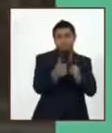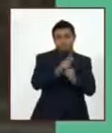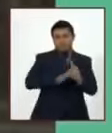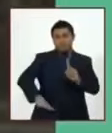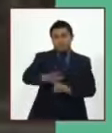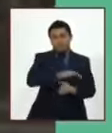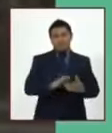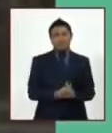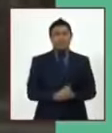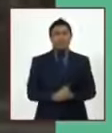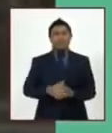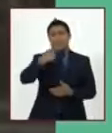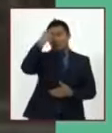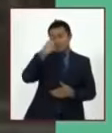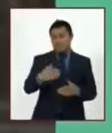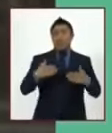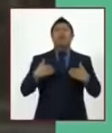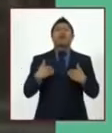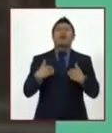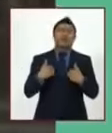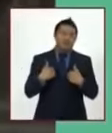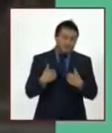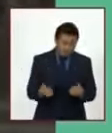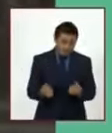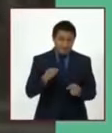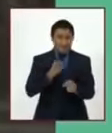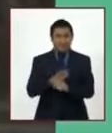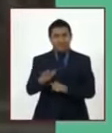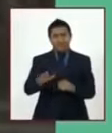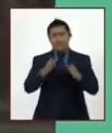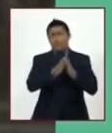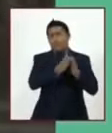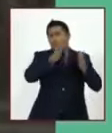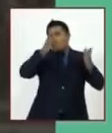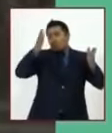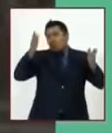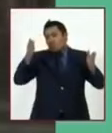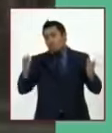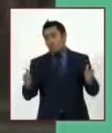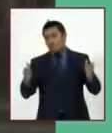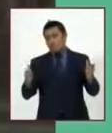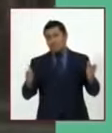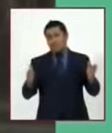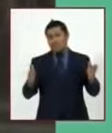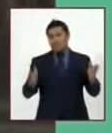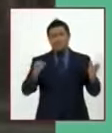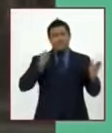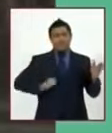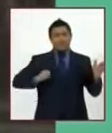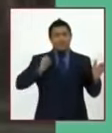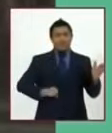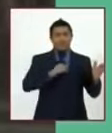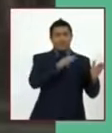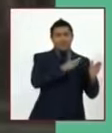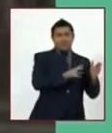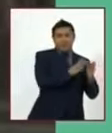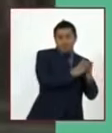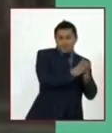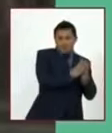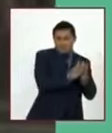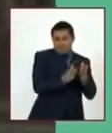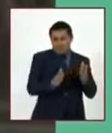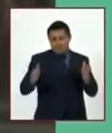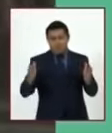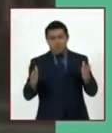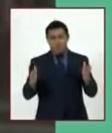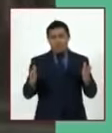el gran periodo del neoclásico, que abarca desde la segunda mitad del siglo XVIII hasta los